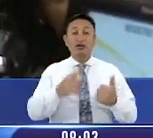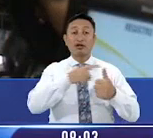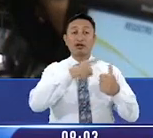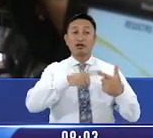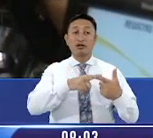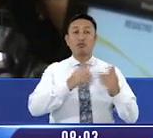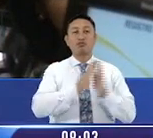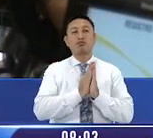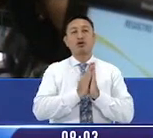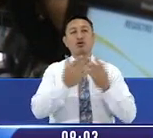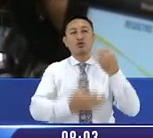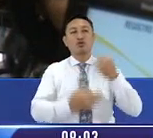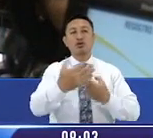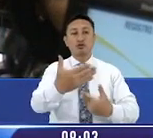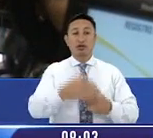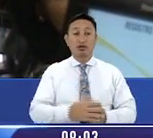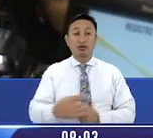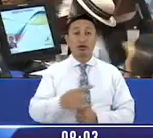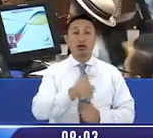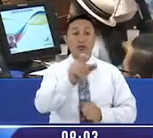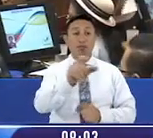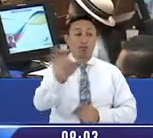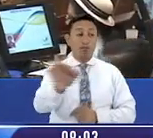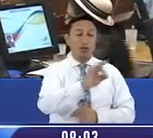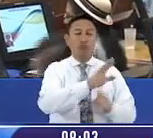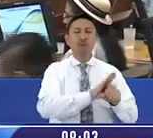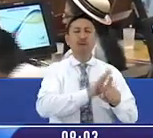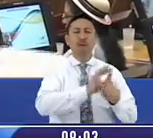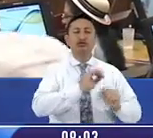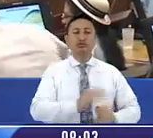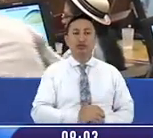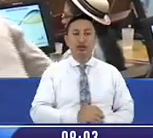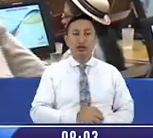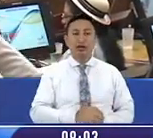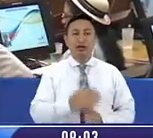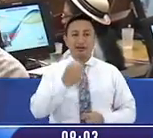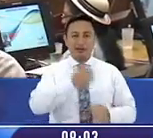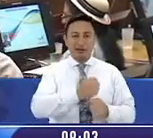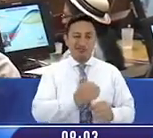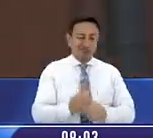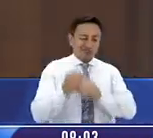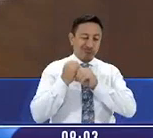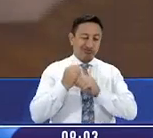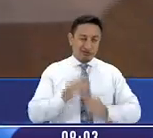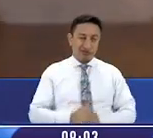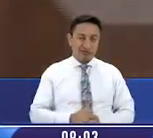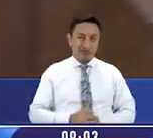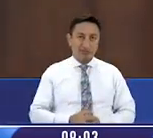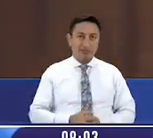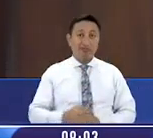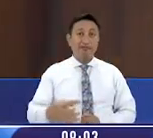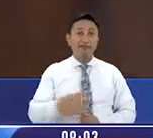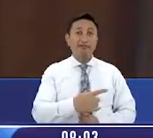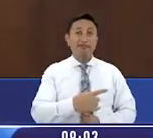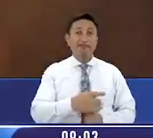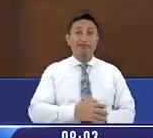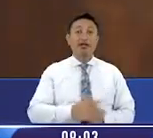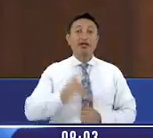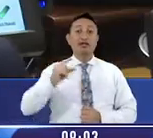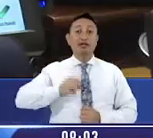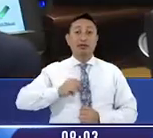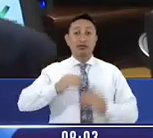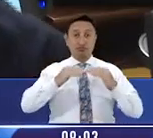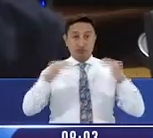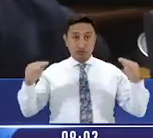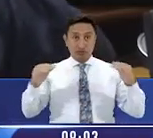por tráfico de influencias, arrogación de funciones e incumplimiento relacionado a la homologación salarial y la no